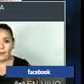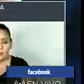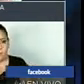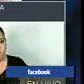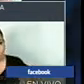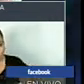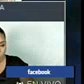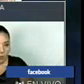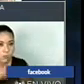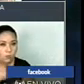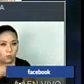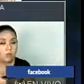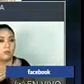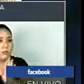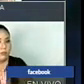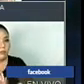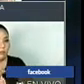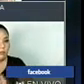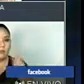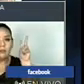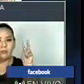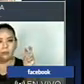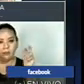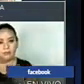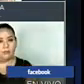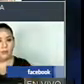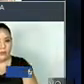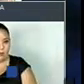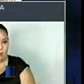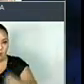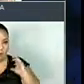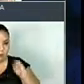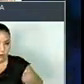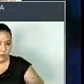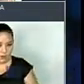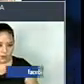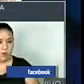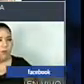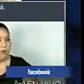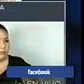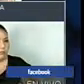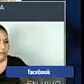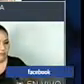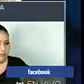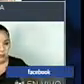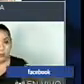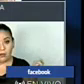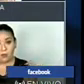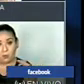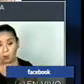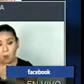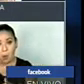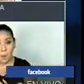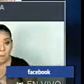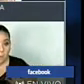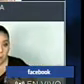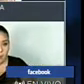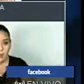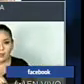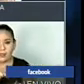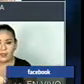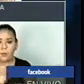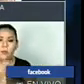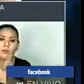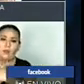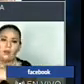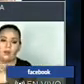iniciativa de reactivación económica que ha presentado el gobierno. De momento, la plenaria se encuentra en pausa, han dado un receso de 30